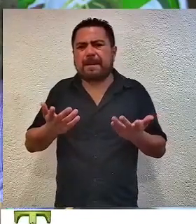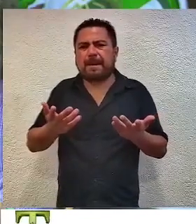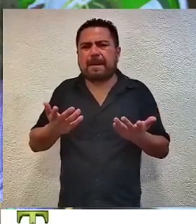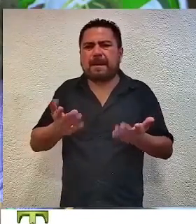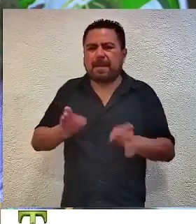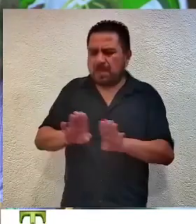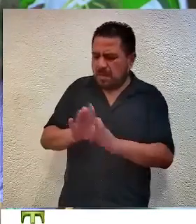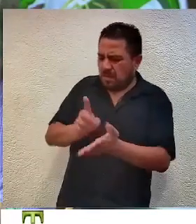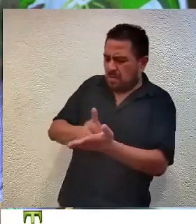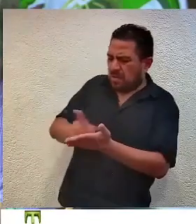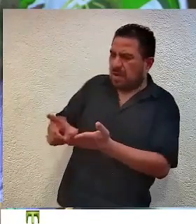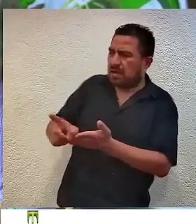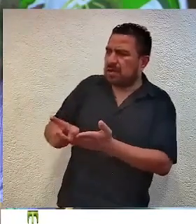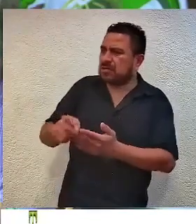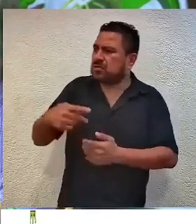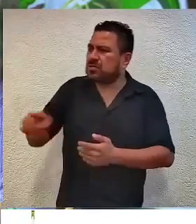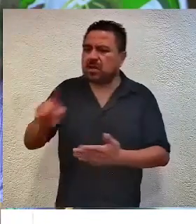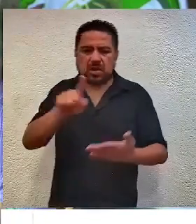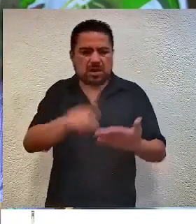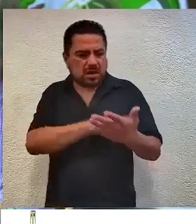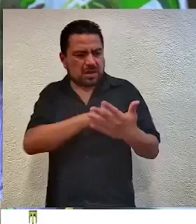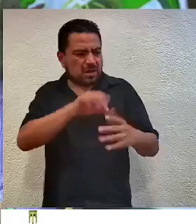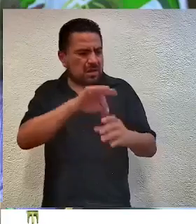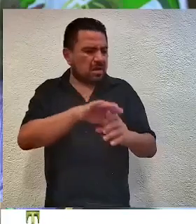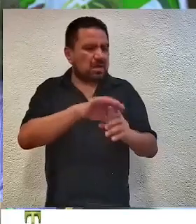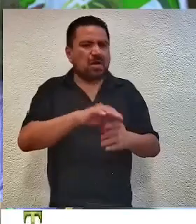derecho de índole electoral,